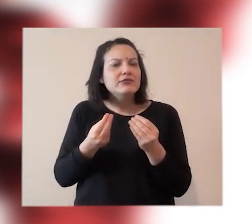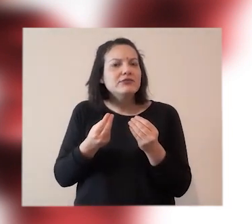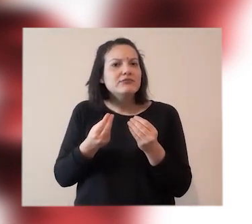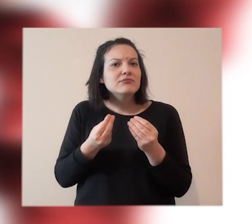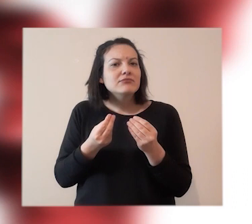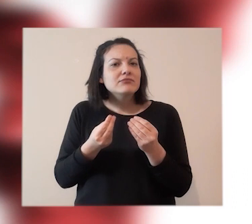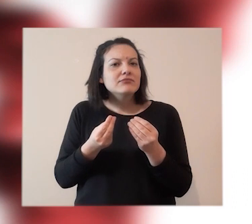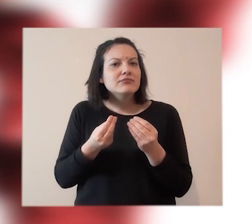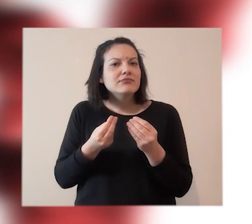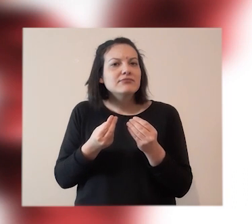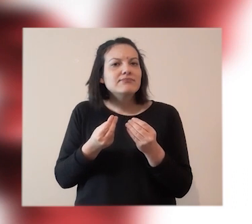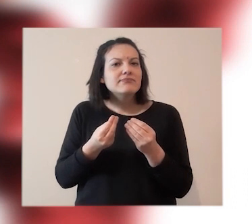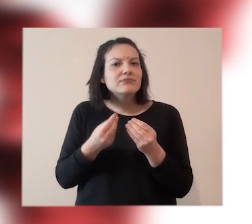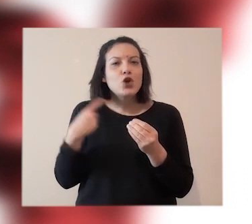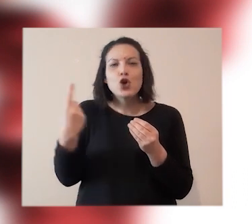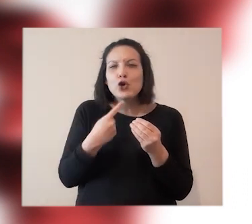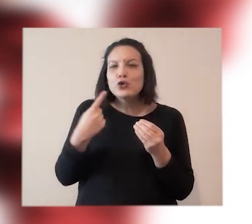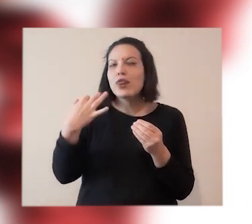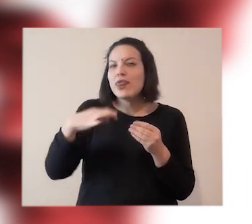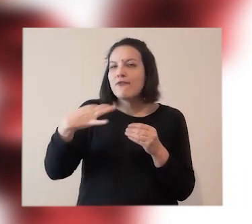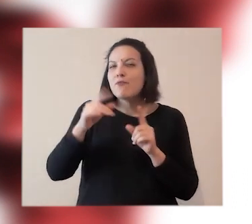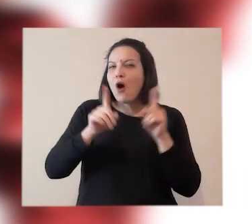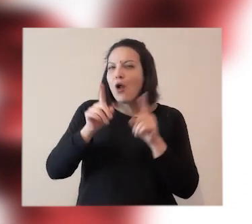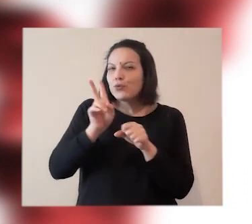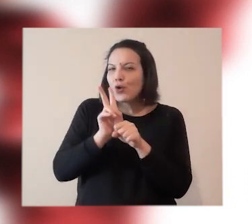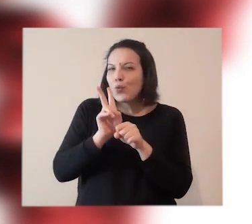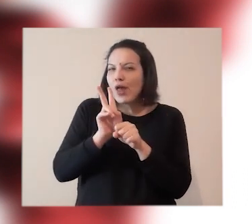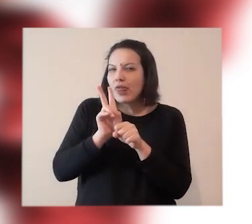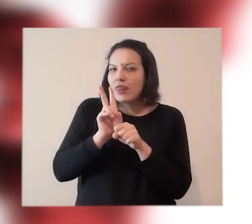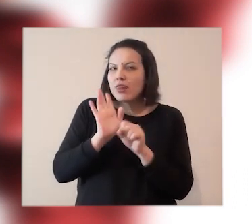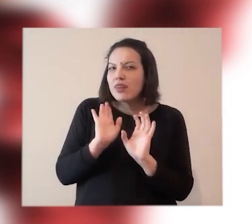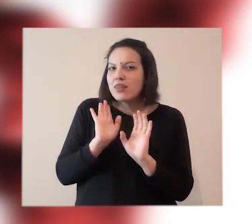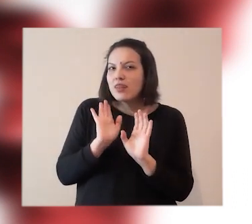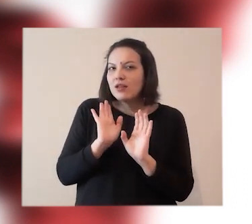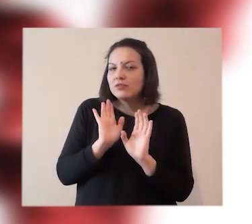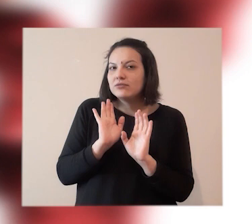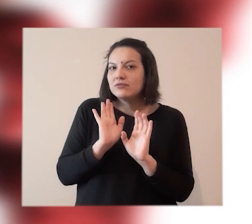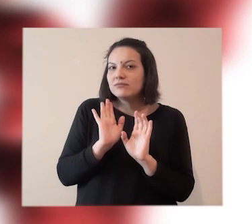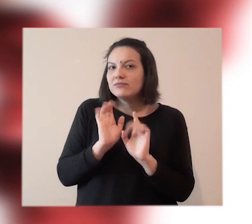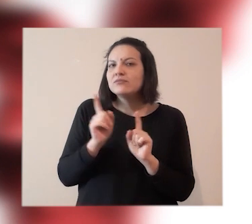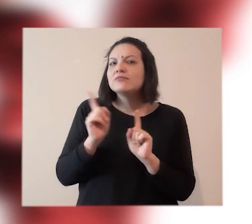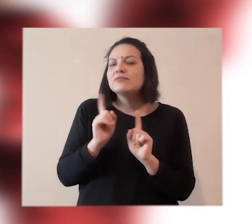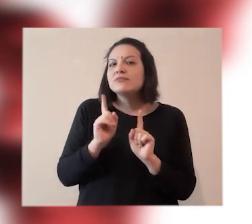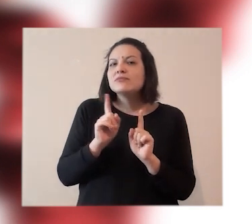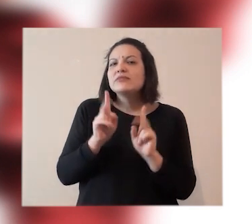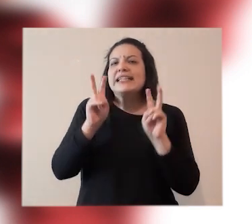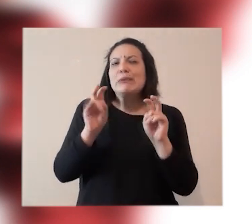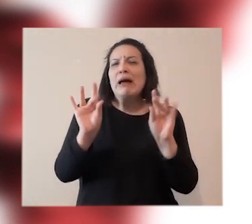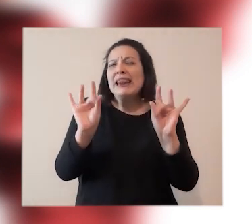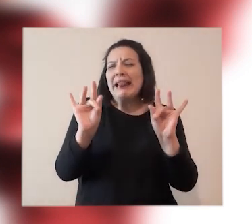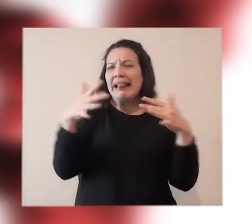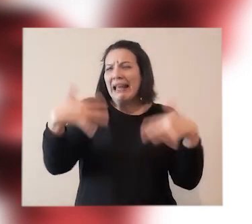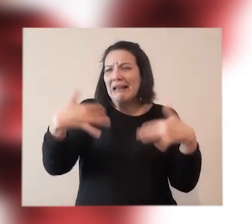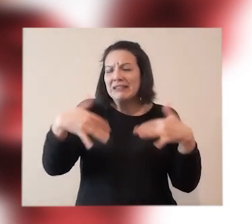tener algunos cuidados que ya veremos no son cuestiones tan difíciles